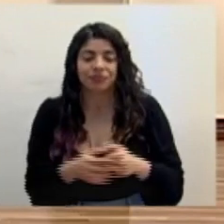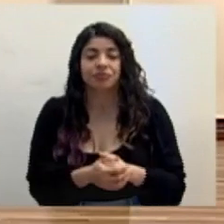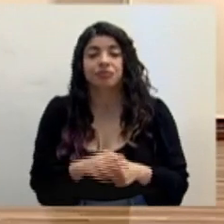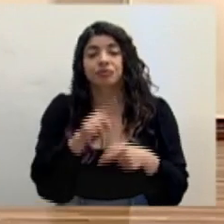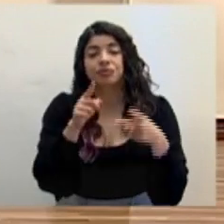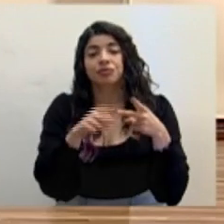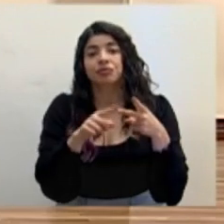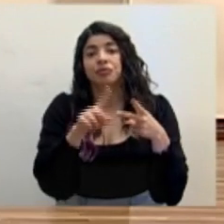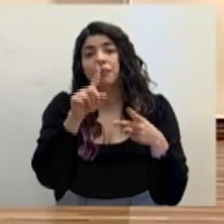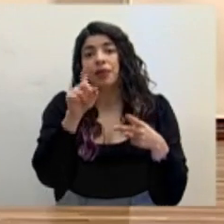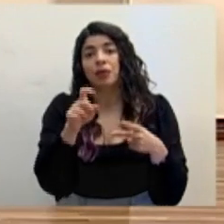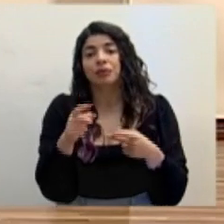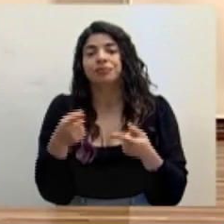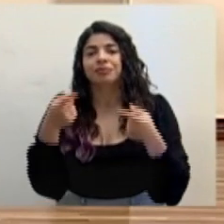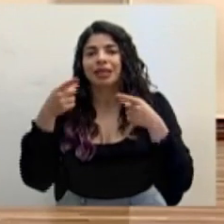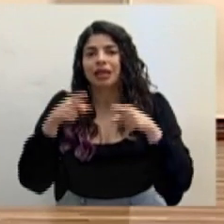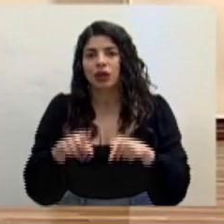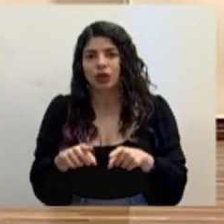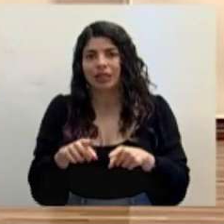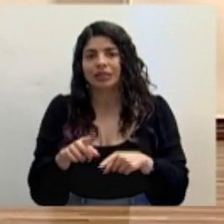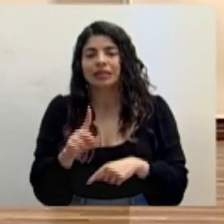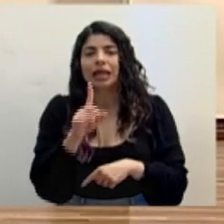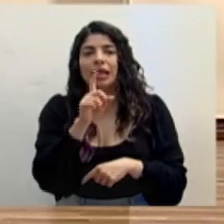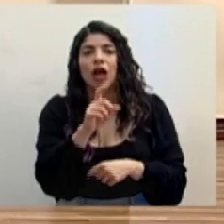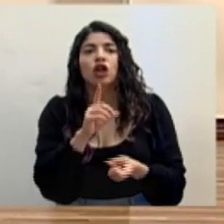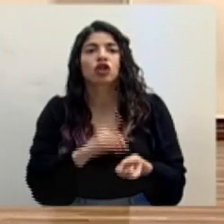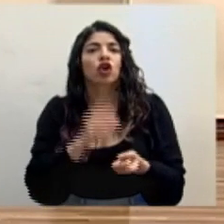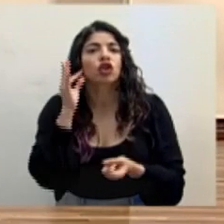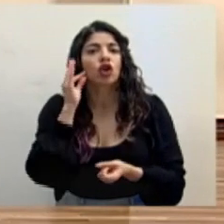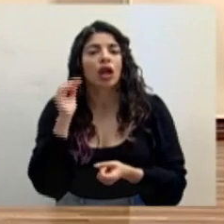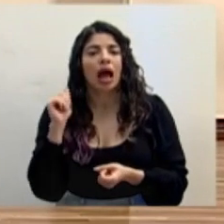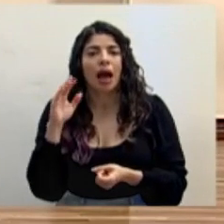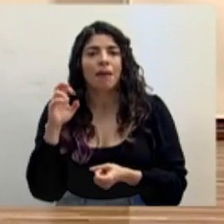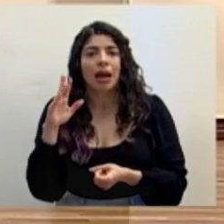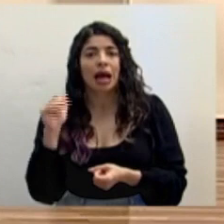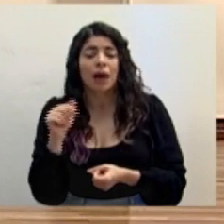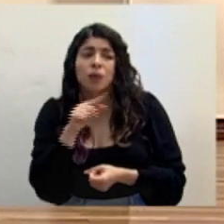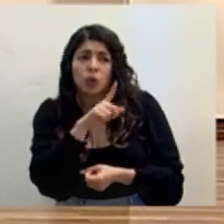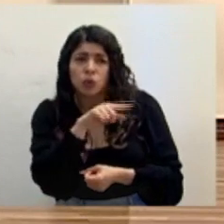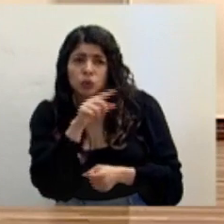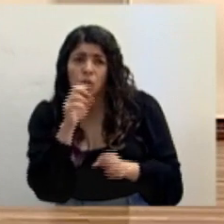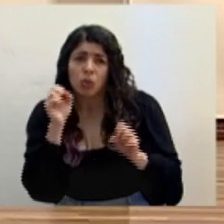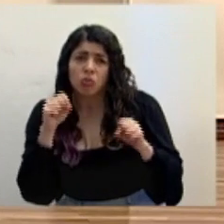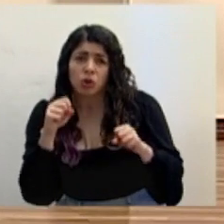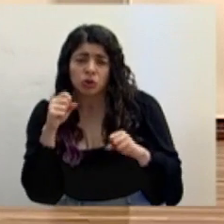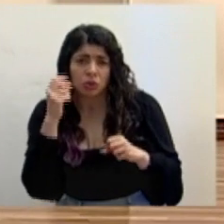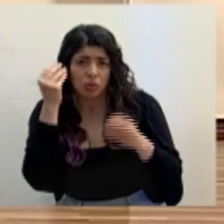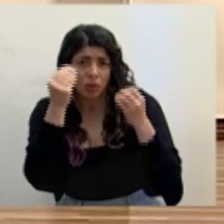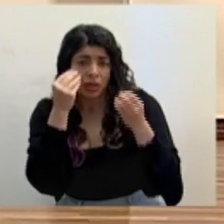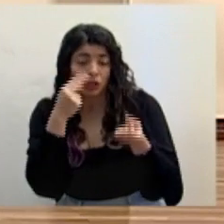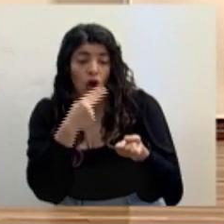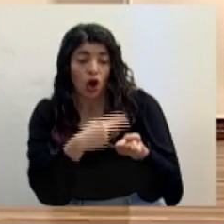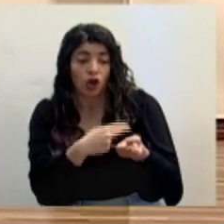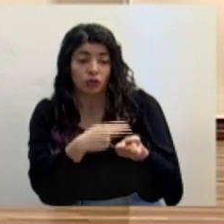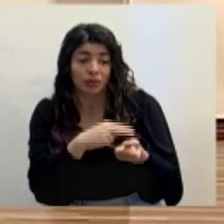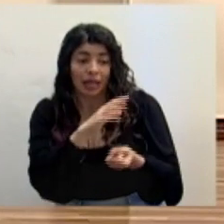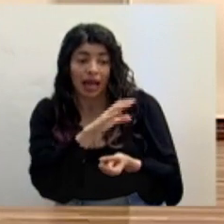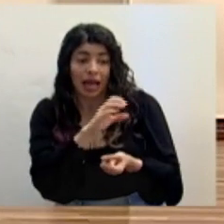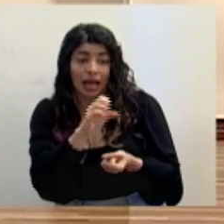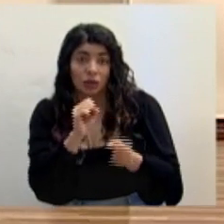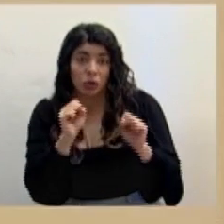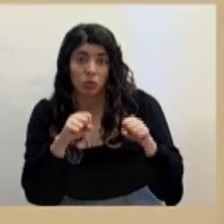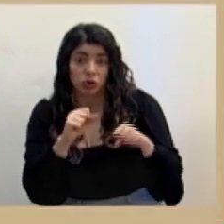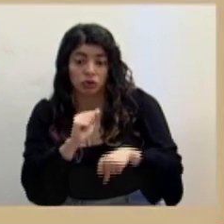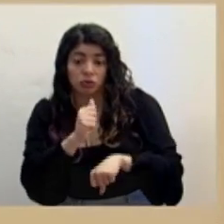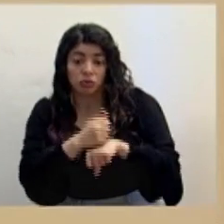realiza acontecer.cr para la doctora Abarca. ¿Han valorado tener en hospitales de la Caja Costarricense de Seguro Social áreas